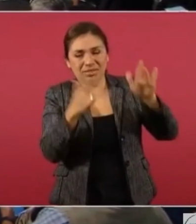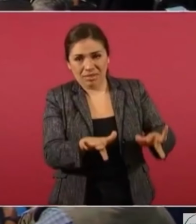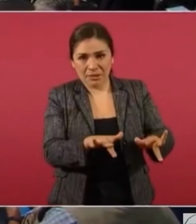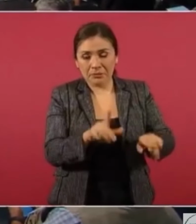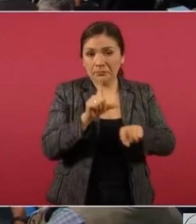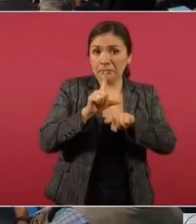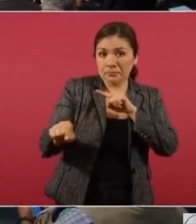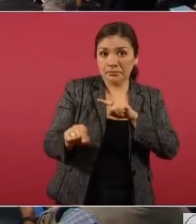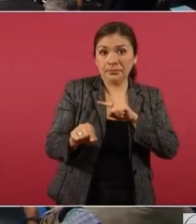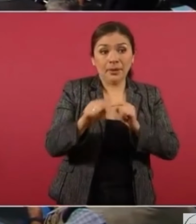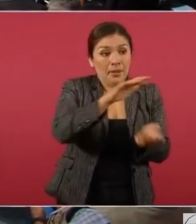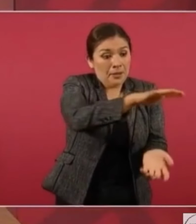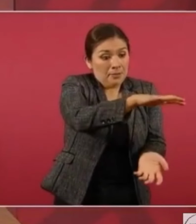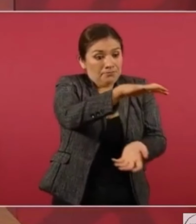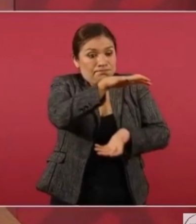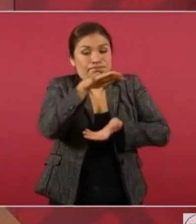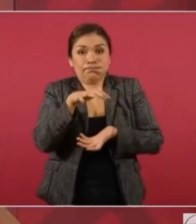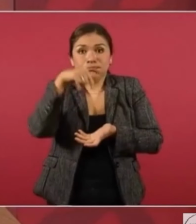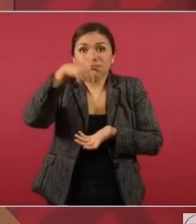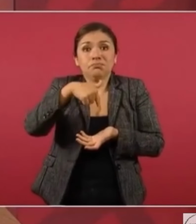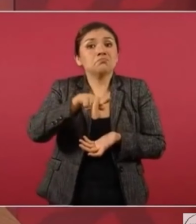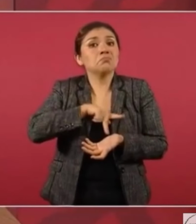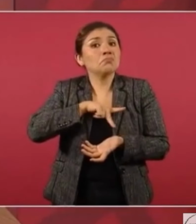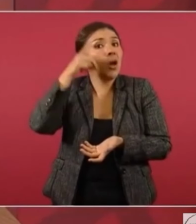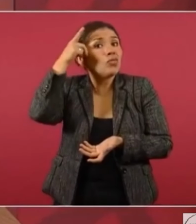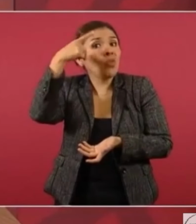se llevaban todo ese dinero.